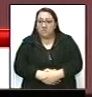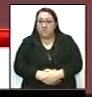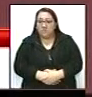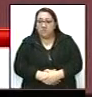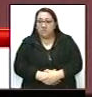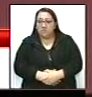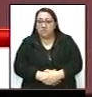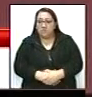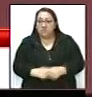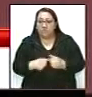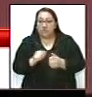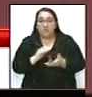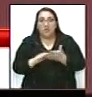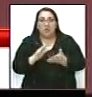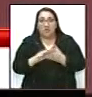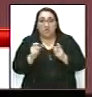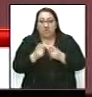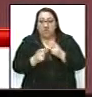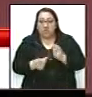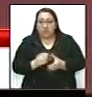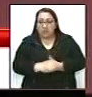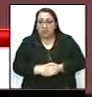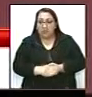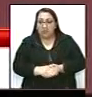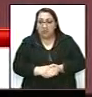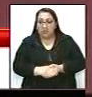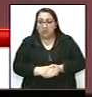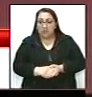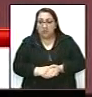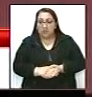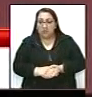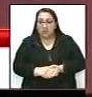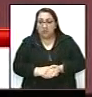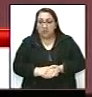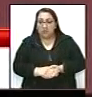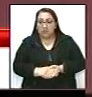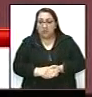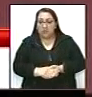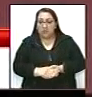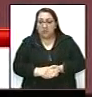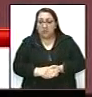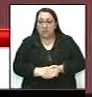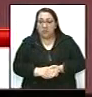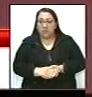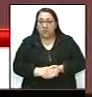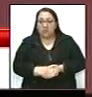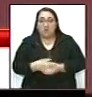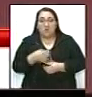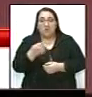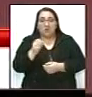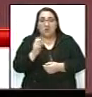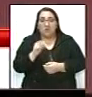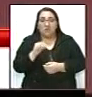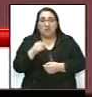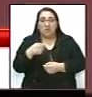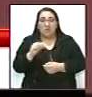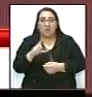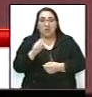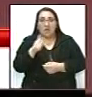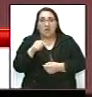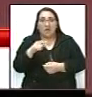Con las licencias de los señores congresistas Torres Morales, Miguel Ángel Torres Morales y